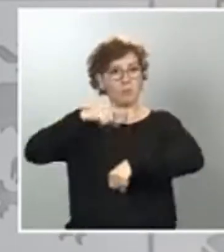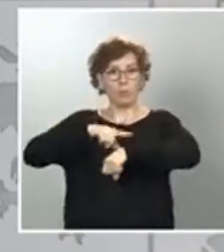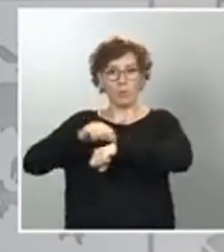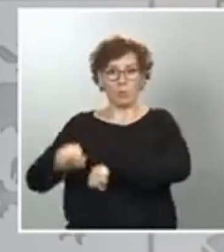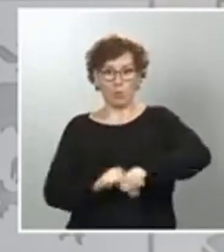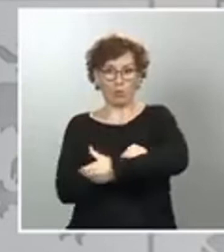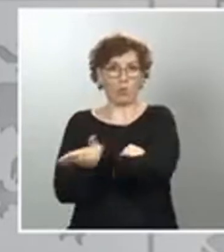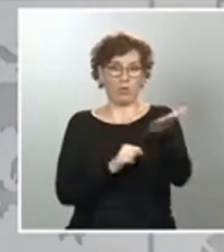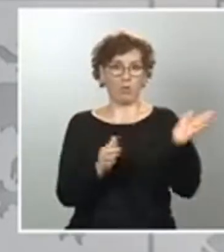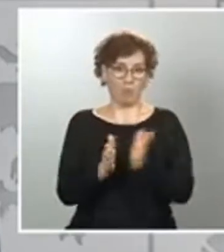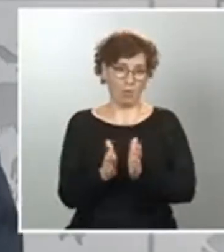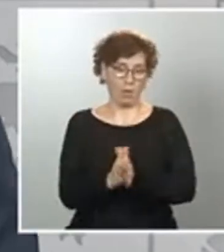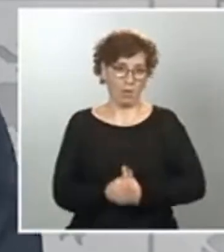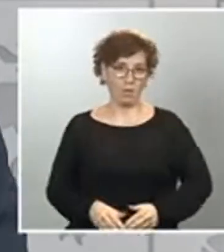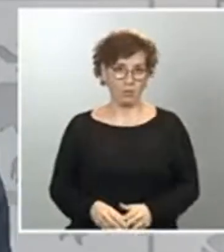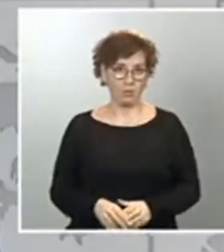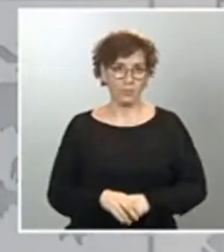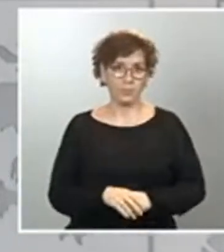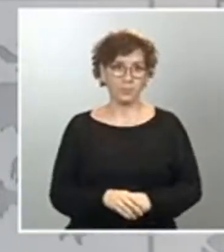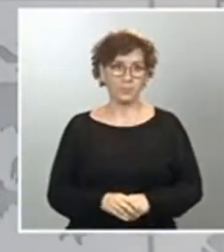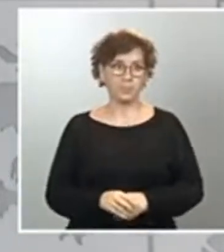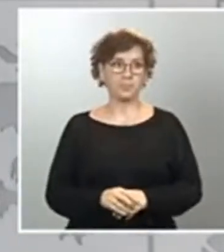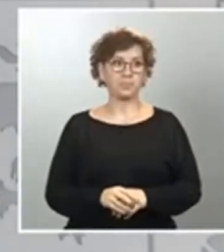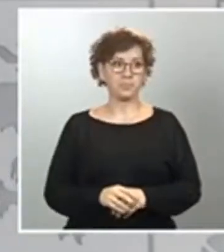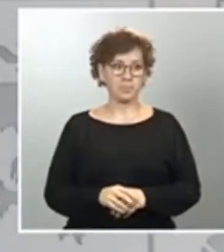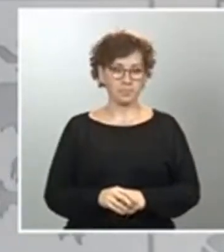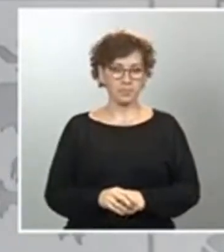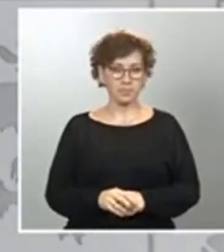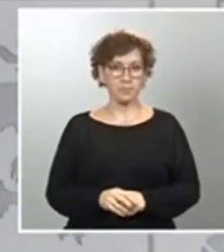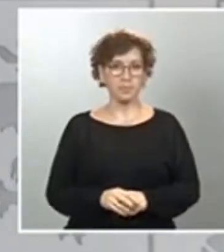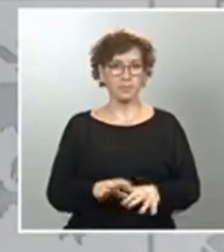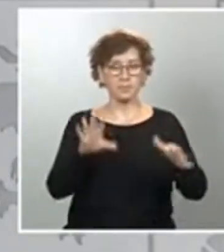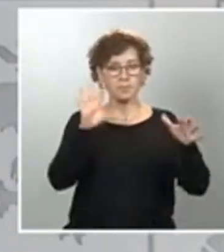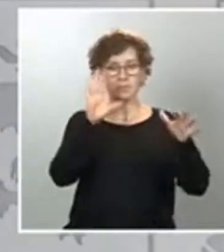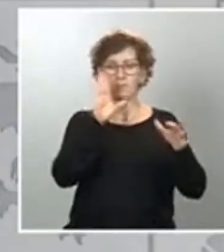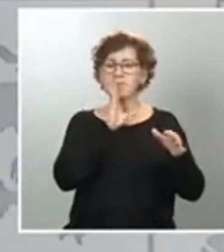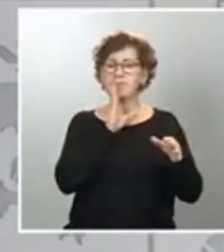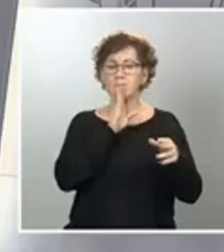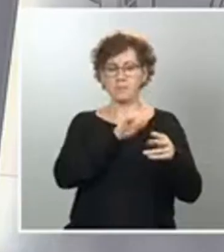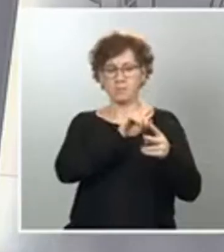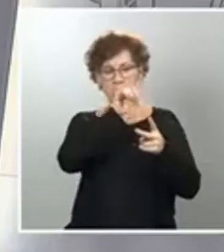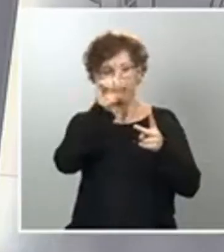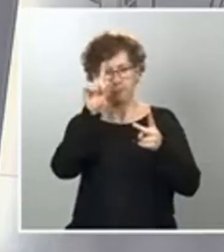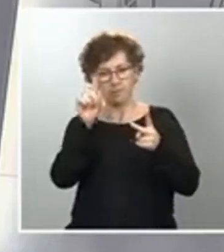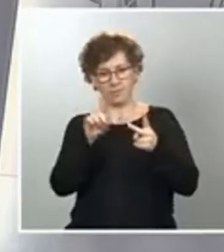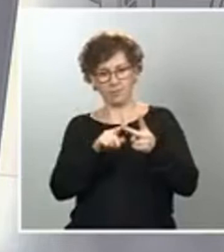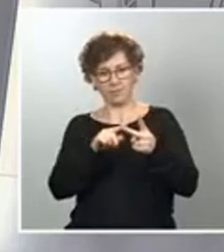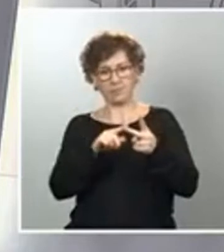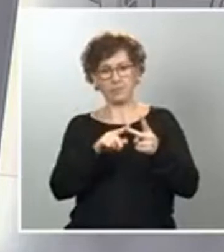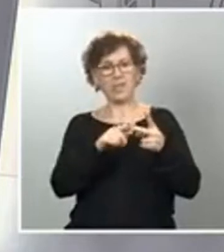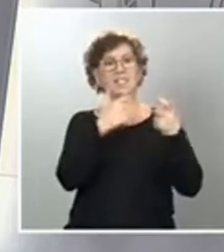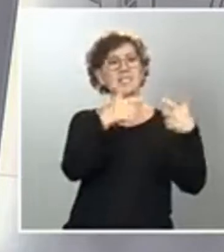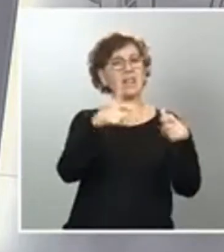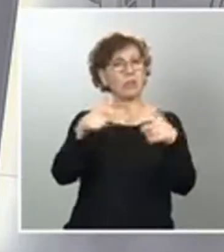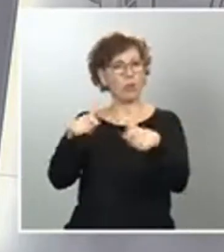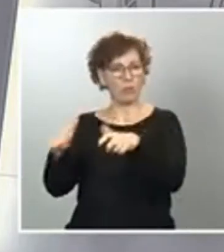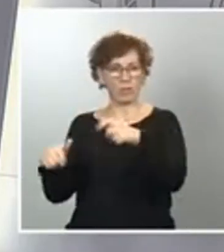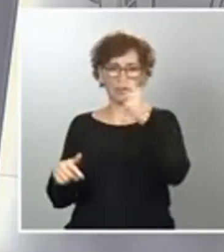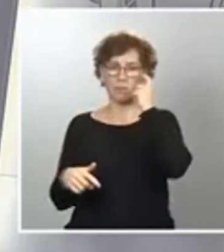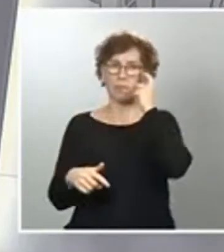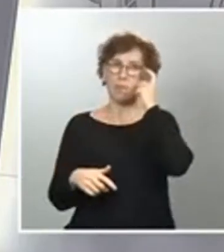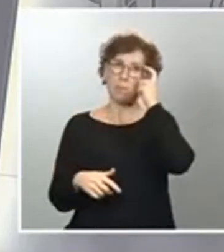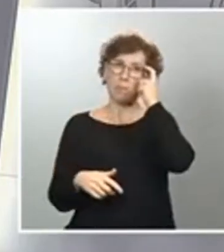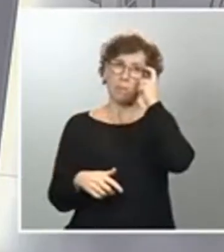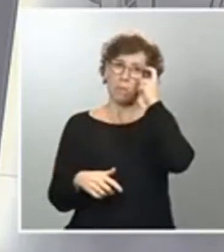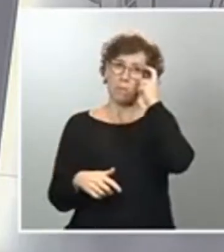conciudadanos. En relación con lo que ha dicho usted de los sectores, lo he explicado en